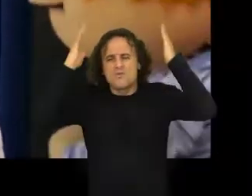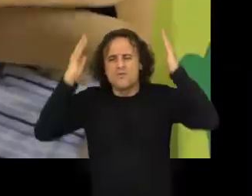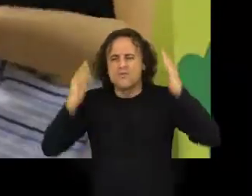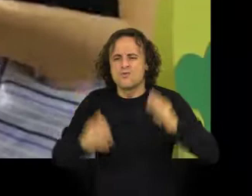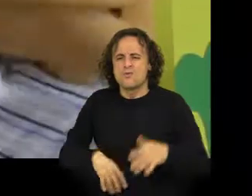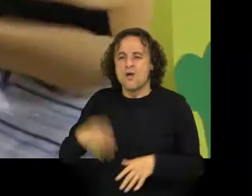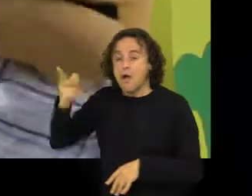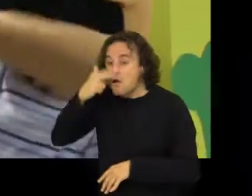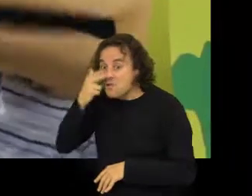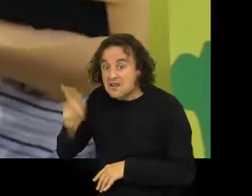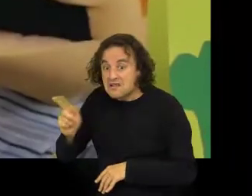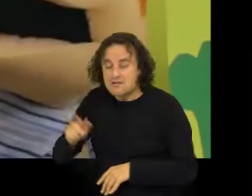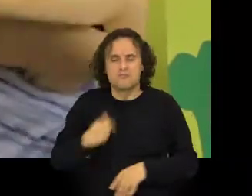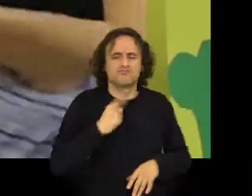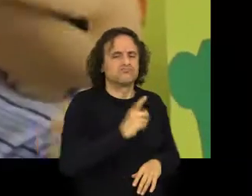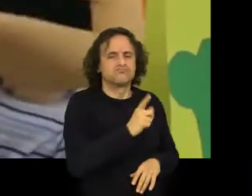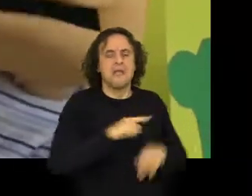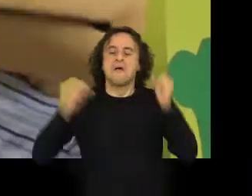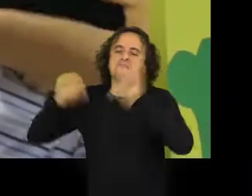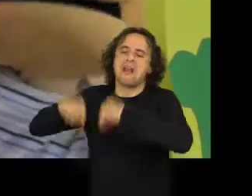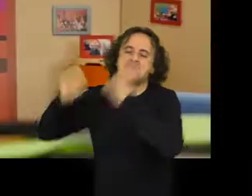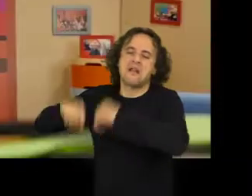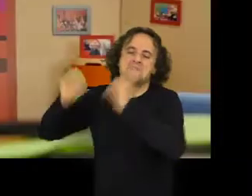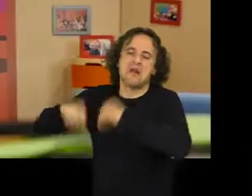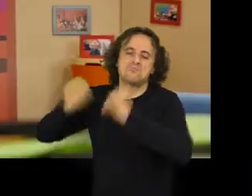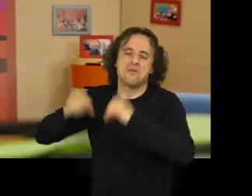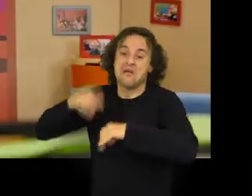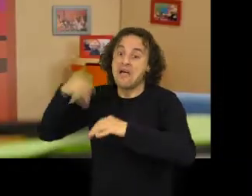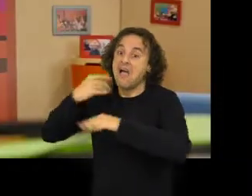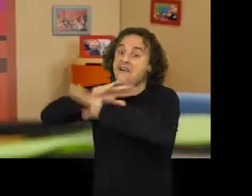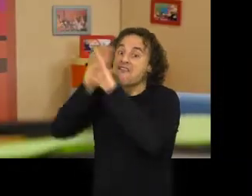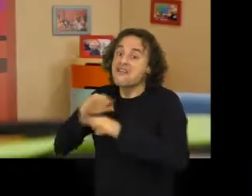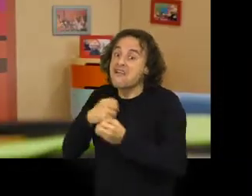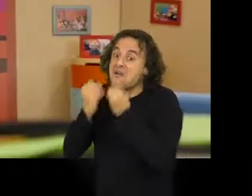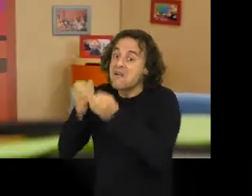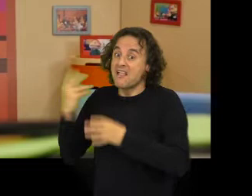tranquila. Ai, non che interesan. Non. Vale. Pois vais quedar sen saber o